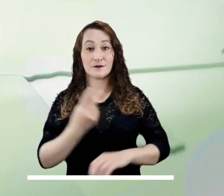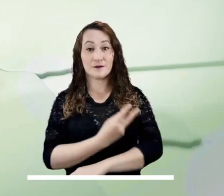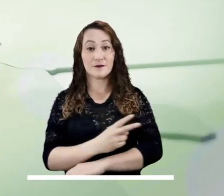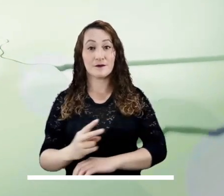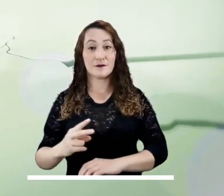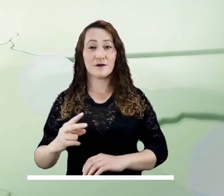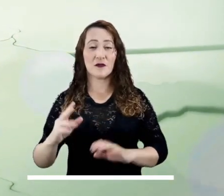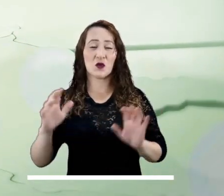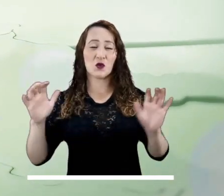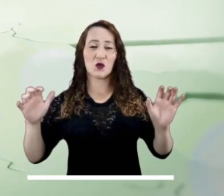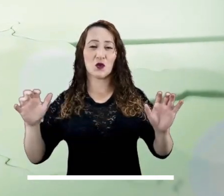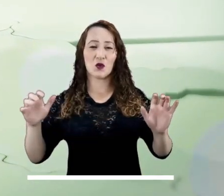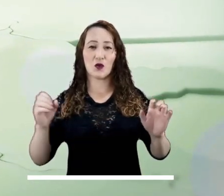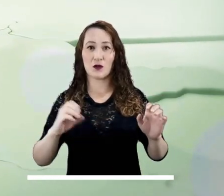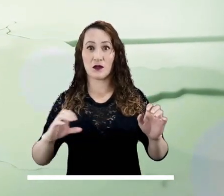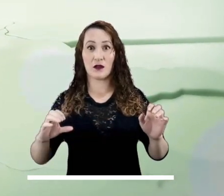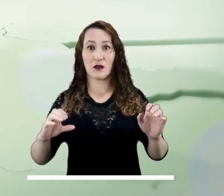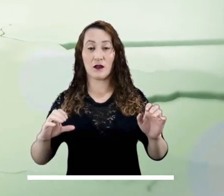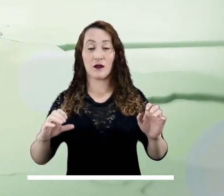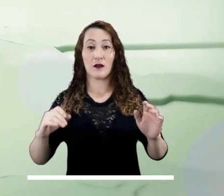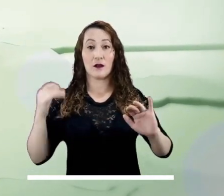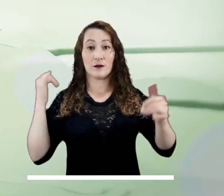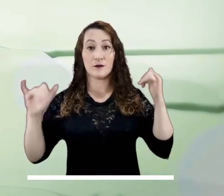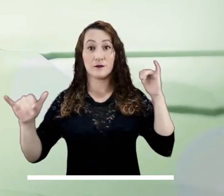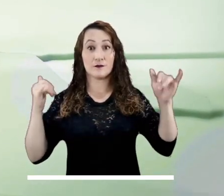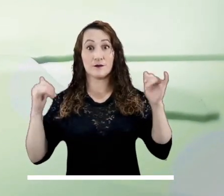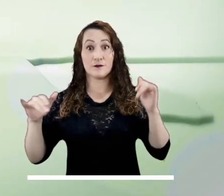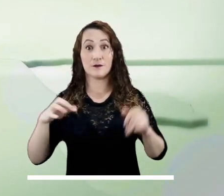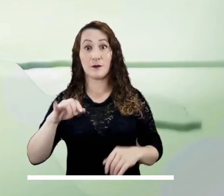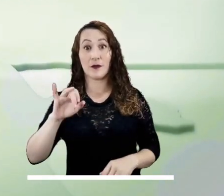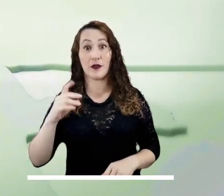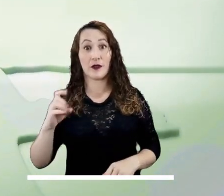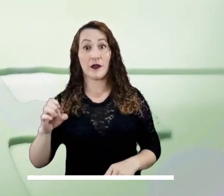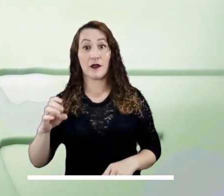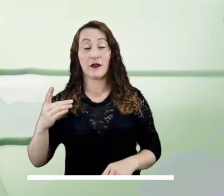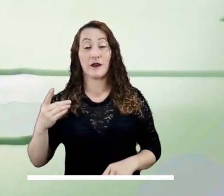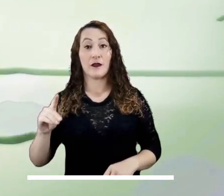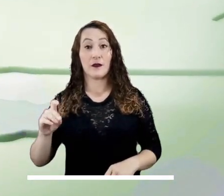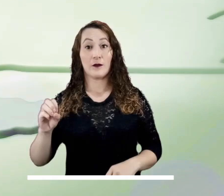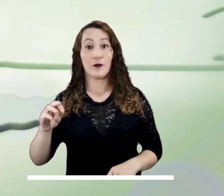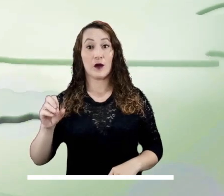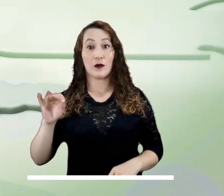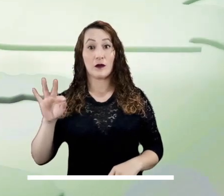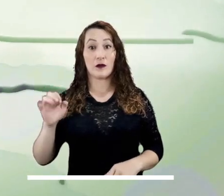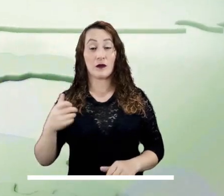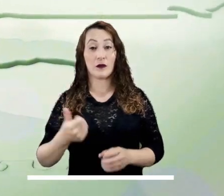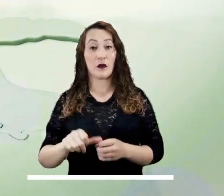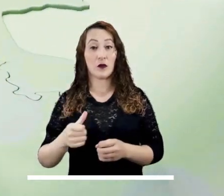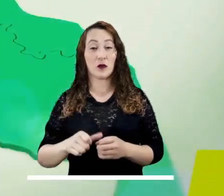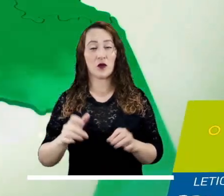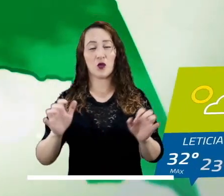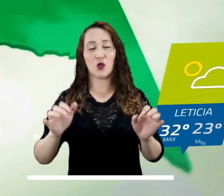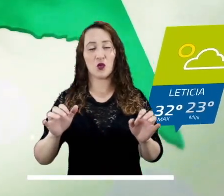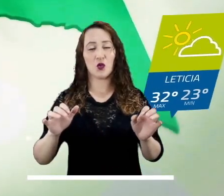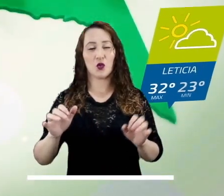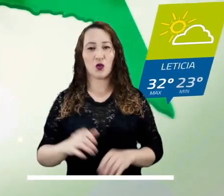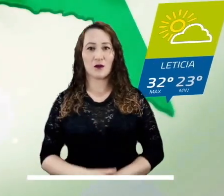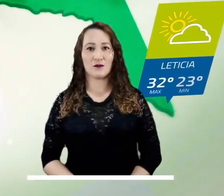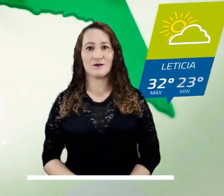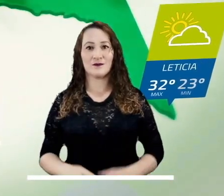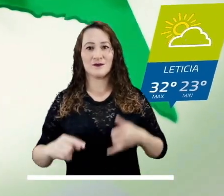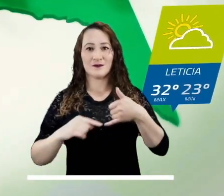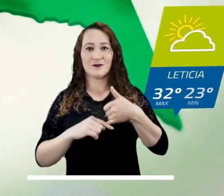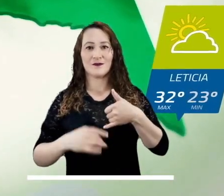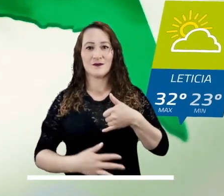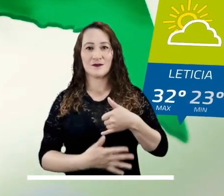de Vichada se esperan algunas precipitaciones moderadas, mientras que Casanare y en el piedemonte de Arauca las lluvias